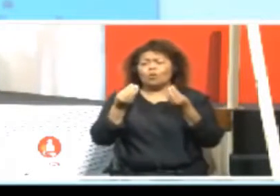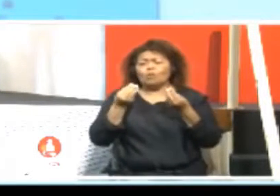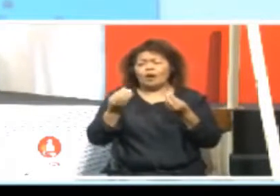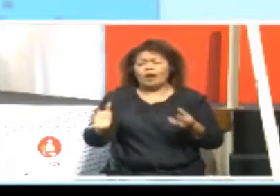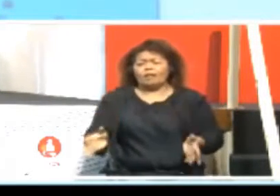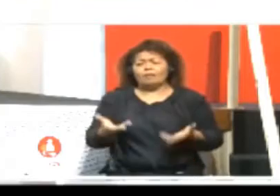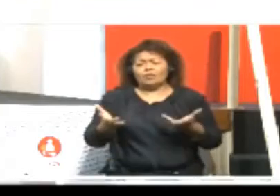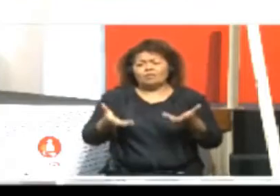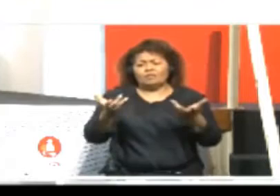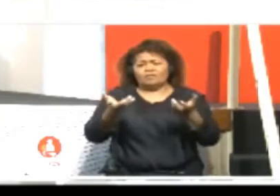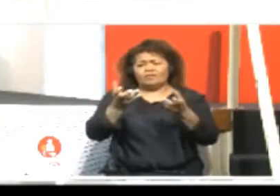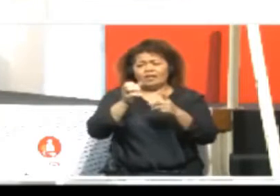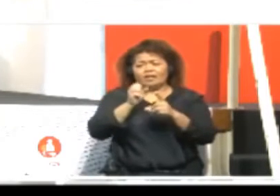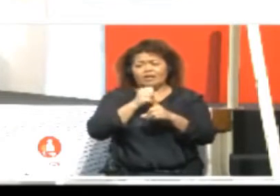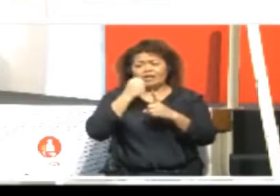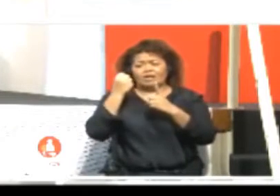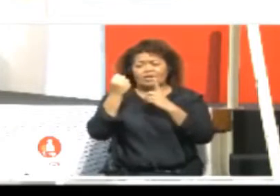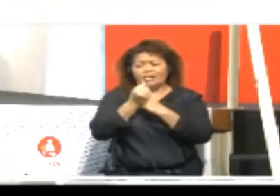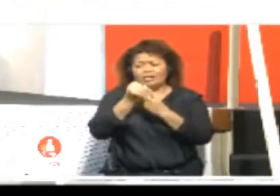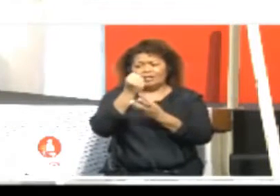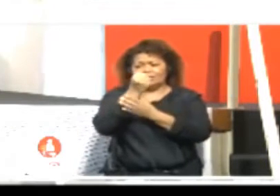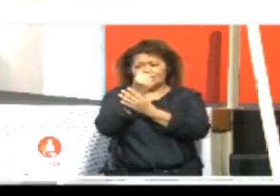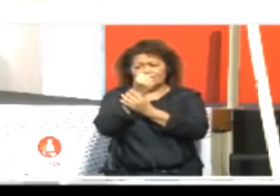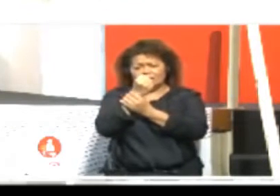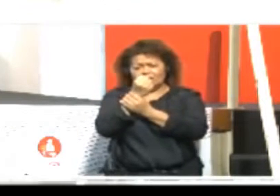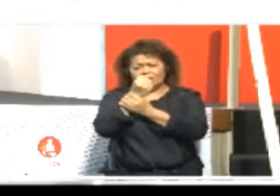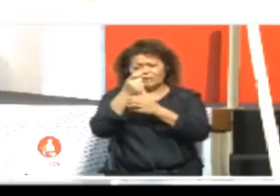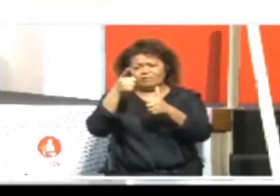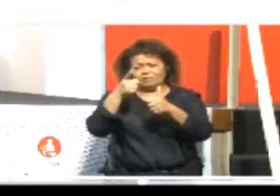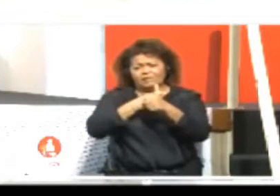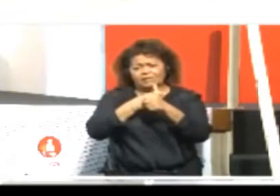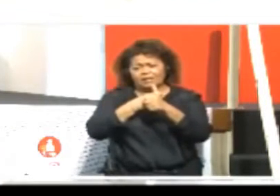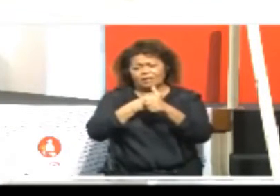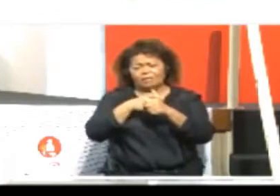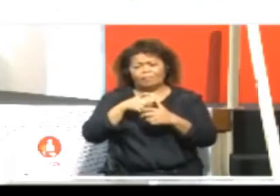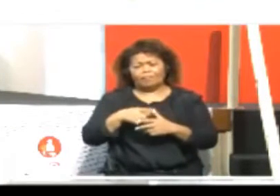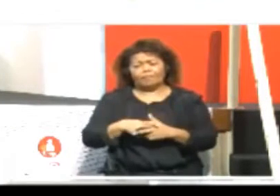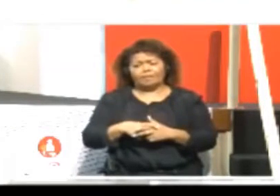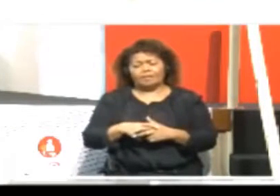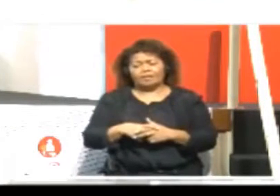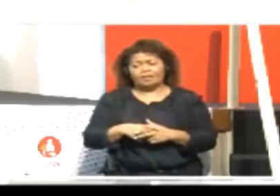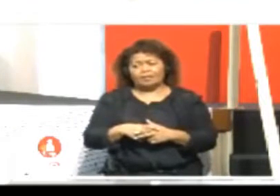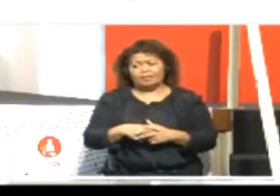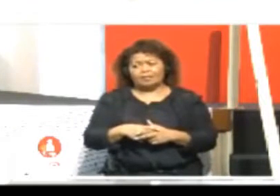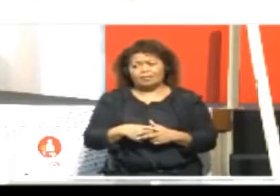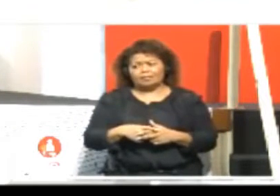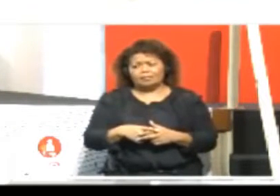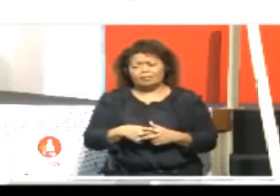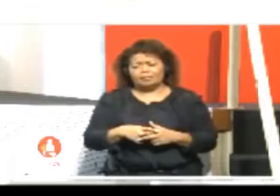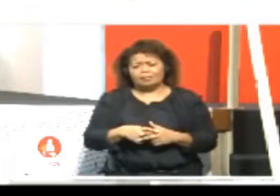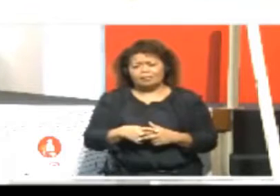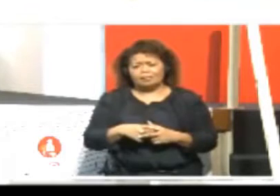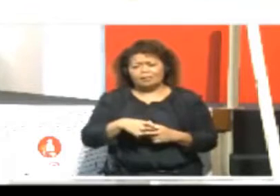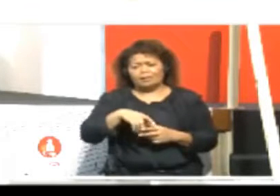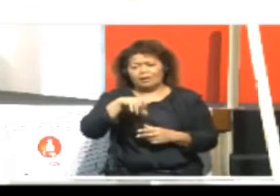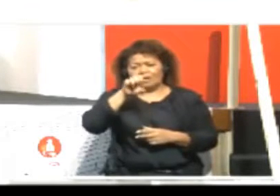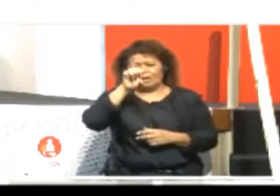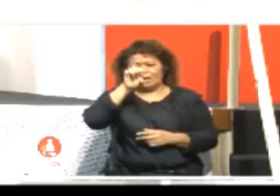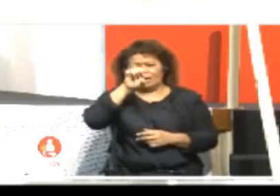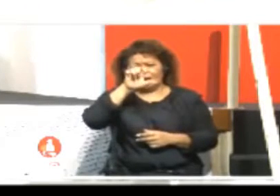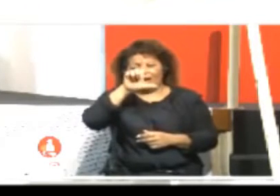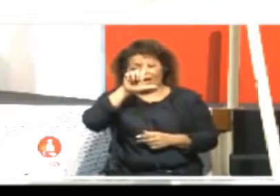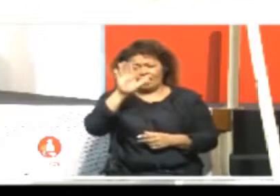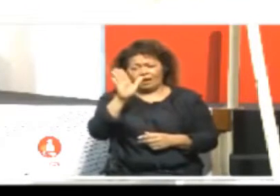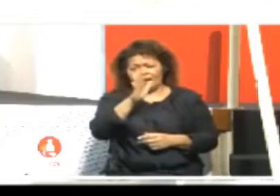sostenibilidad fiscal en El Salvador. Entonces, en otra oportunidad dije, ahora me voy para El Salvador, a estudiar los municipios de El Salvador. Entonces, en El